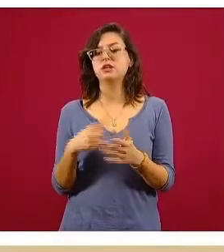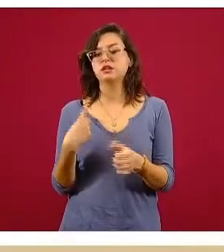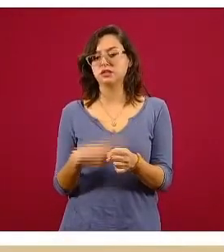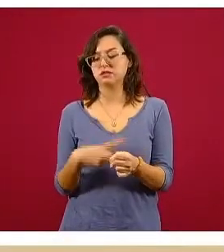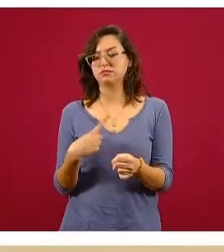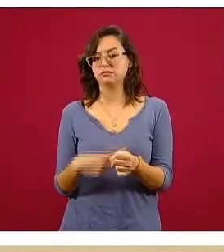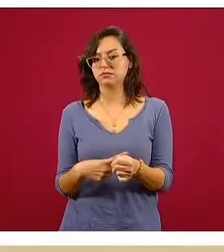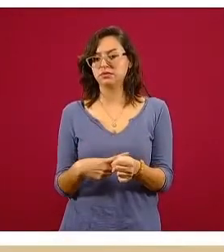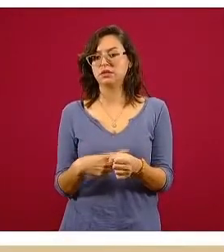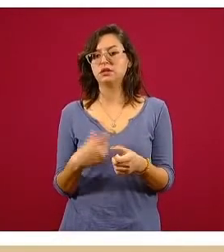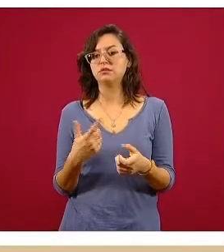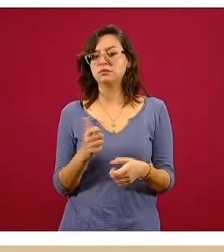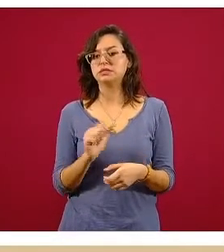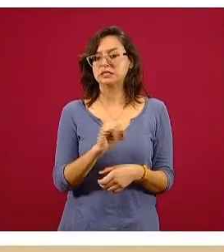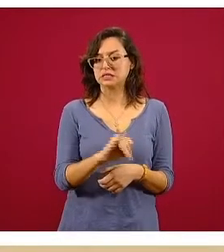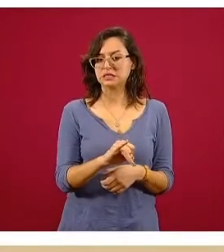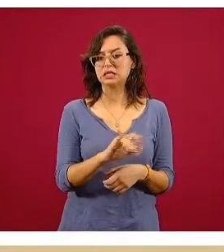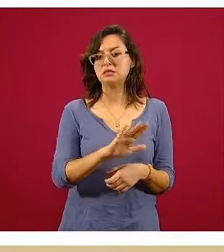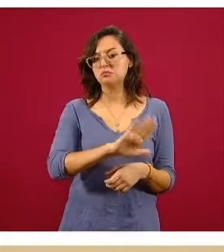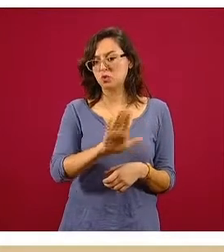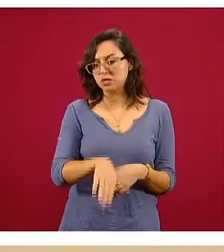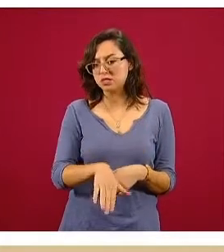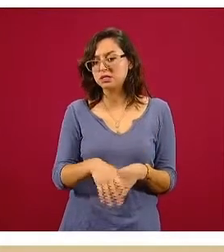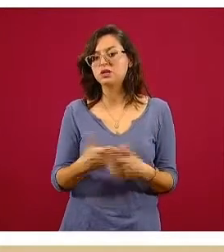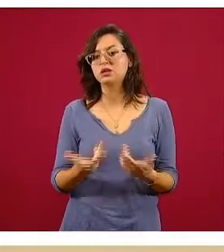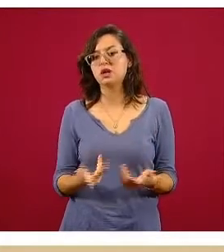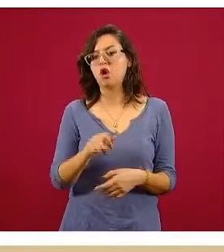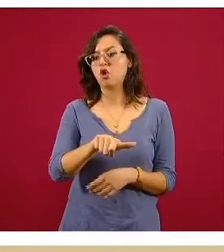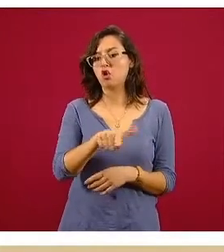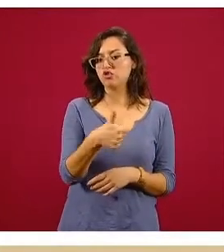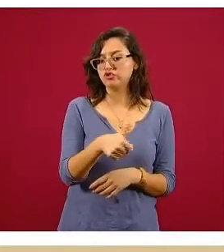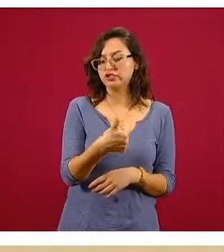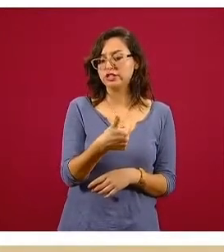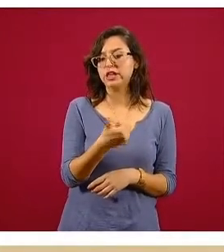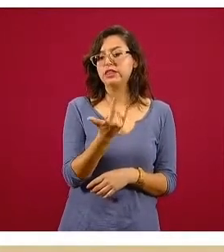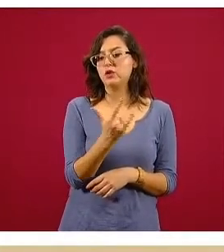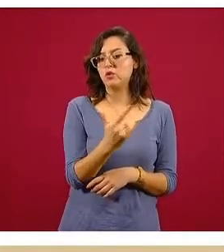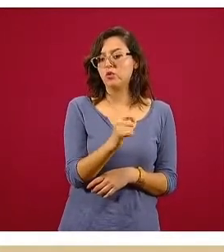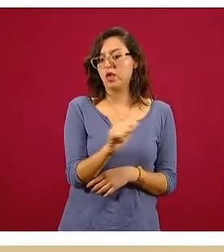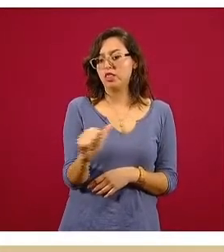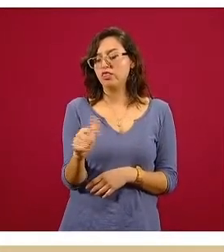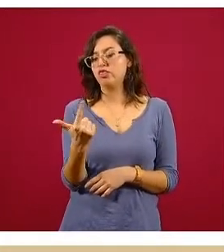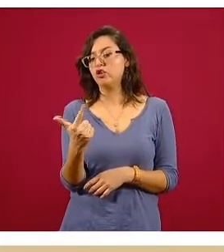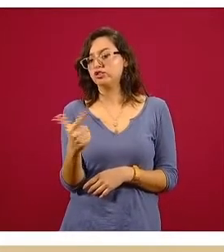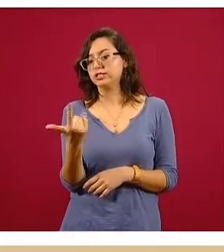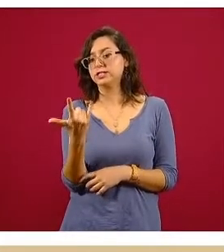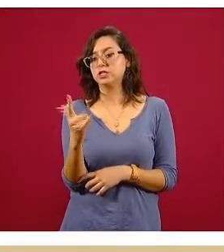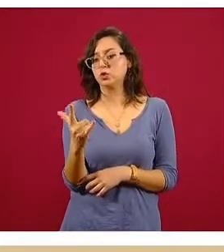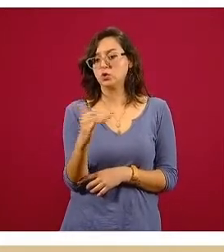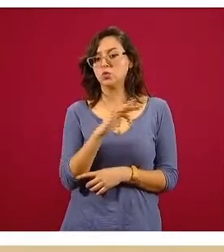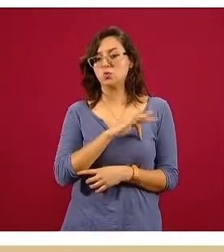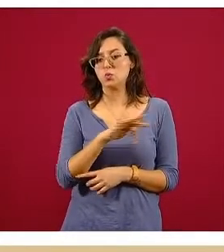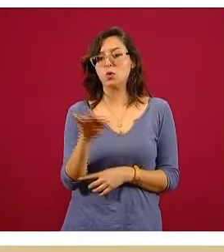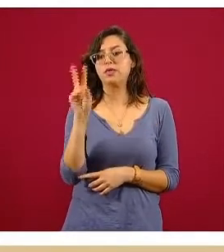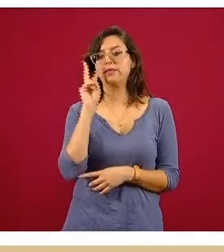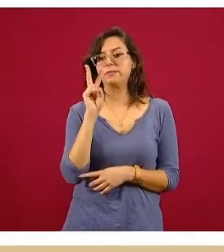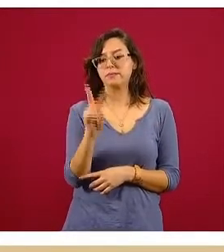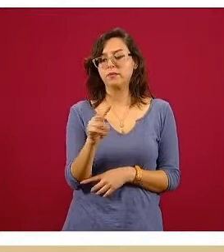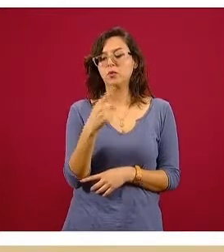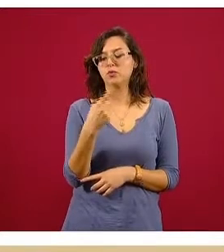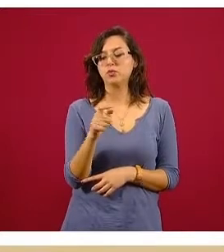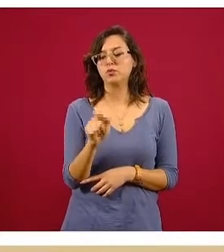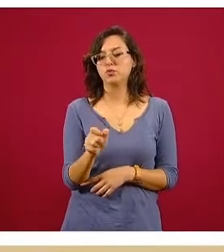e igual el cambio que observamos del 11 de julio al 12 de julio, en el caso de las defunciones fue